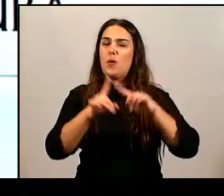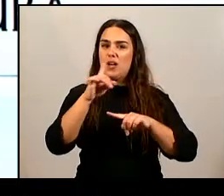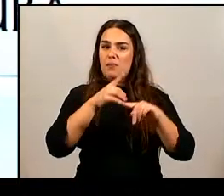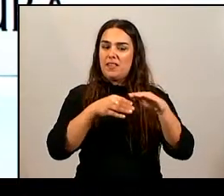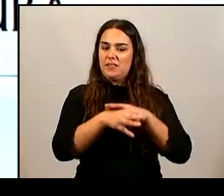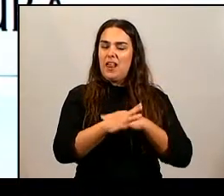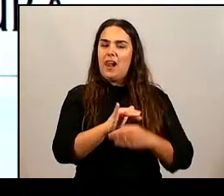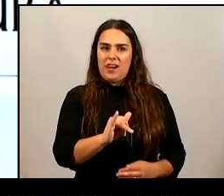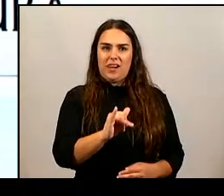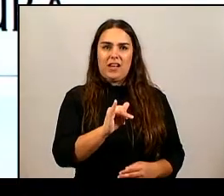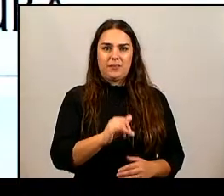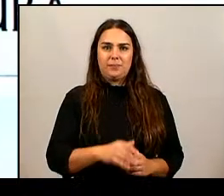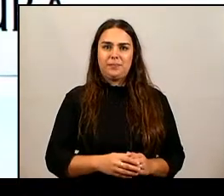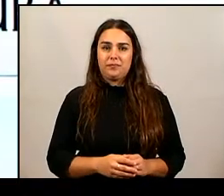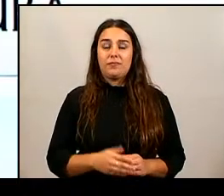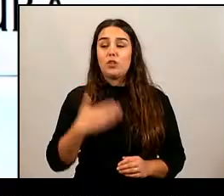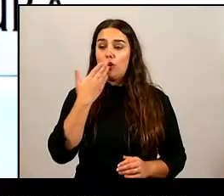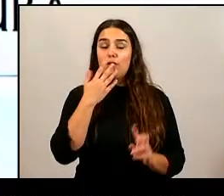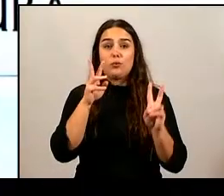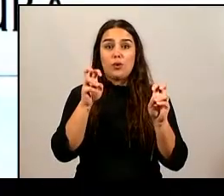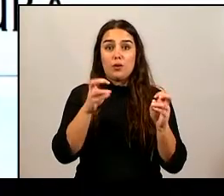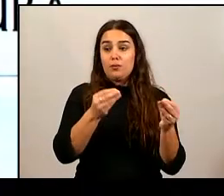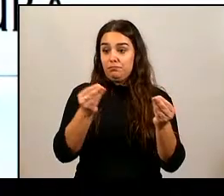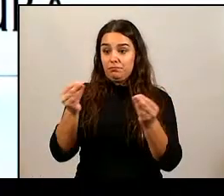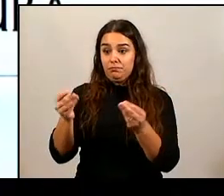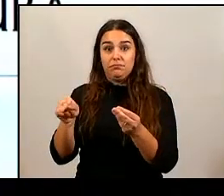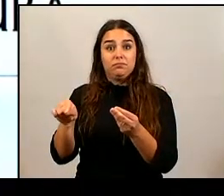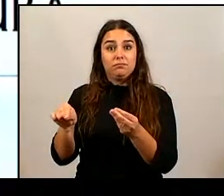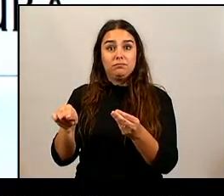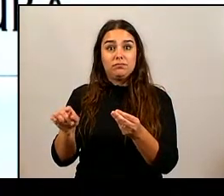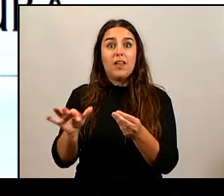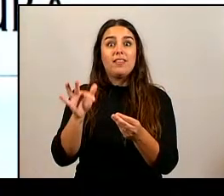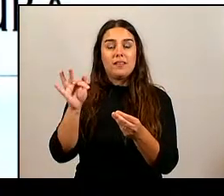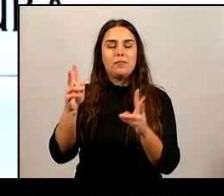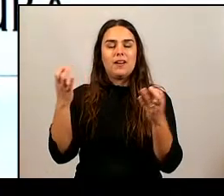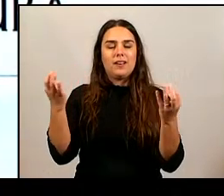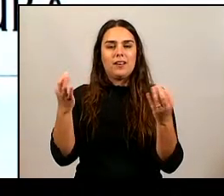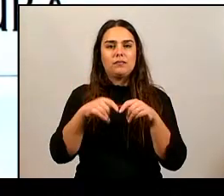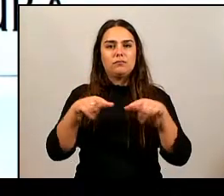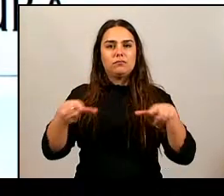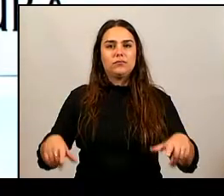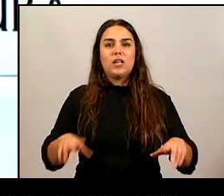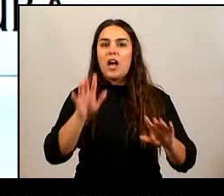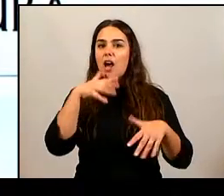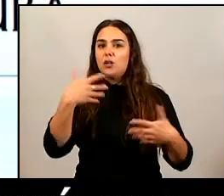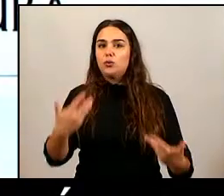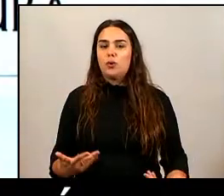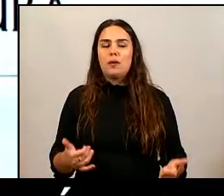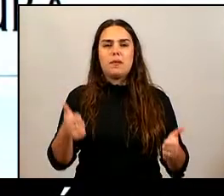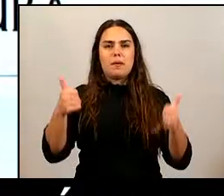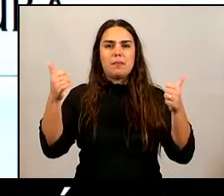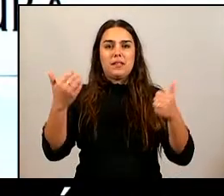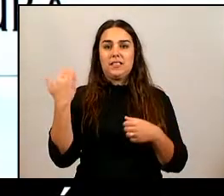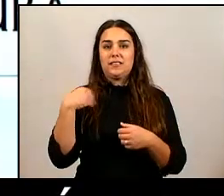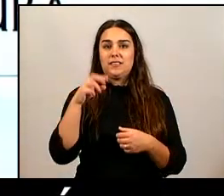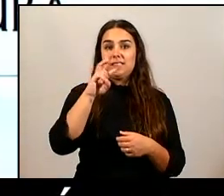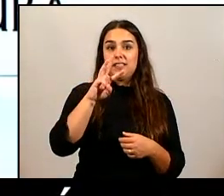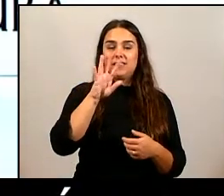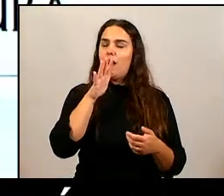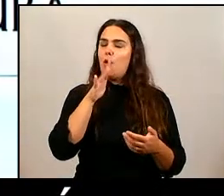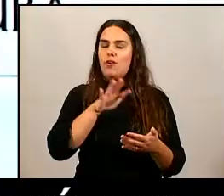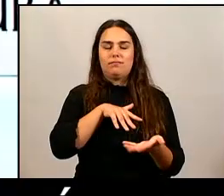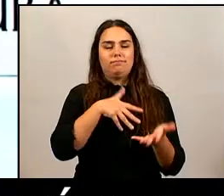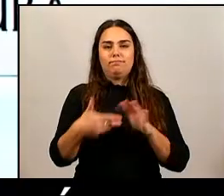accesibilidad. El nuevo colegio contará además con más unidades de las actuales. Pasará de 3 a 6 unidades